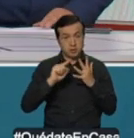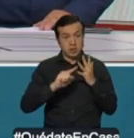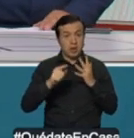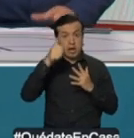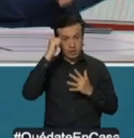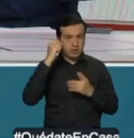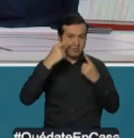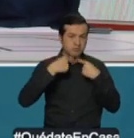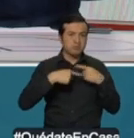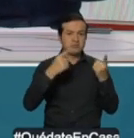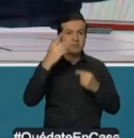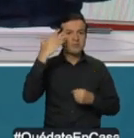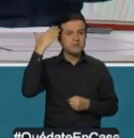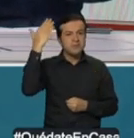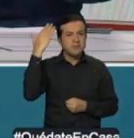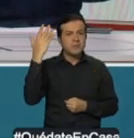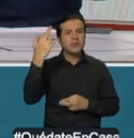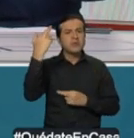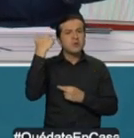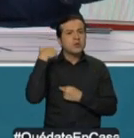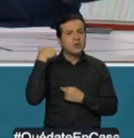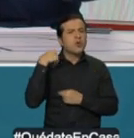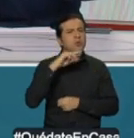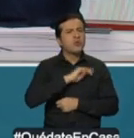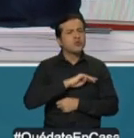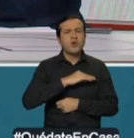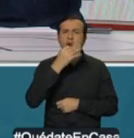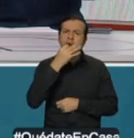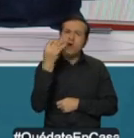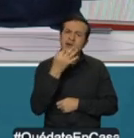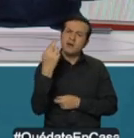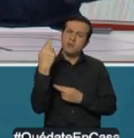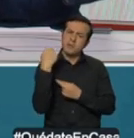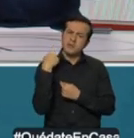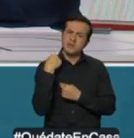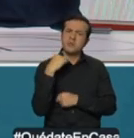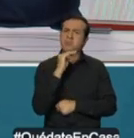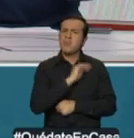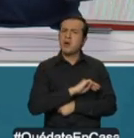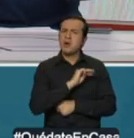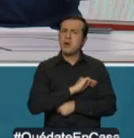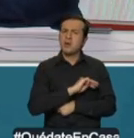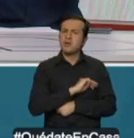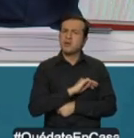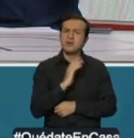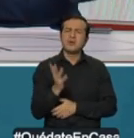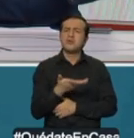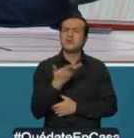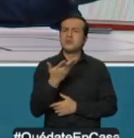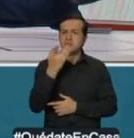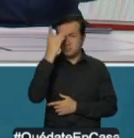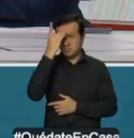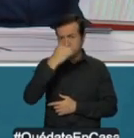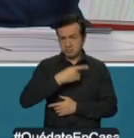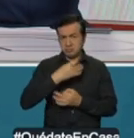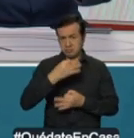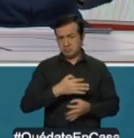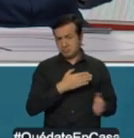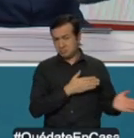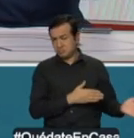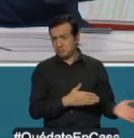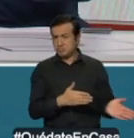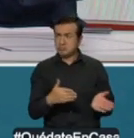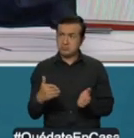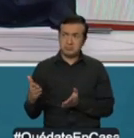día de ayer cuál es la real competencia de los gaps de los gobiernos autónomos descentralizados de los municipios para tomar decisiones en que